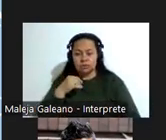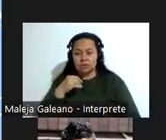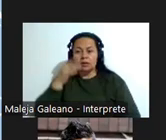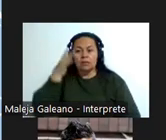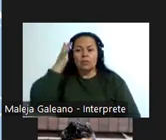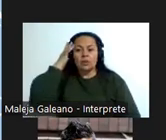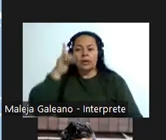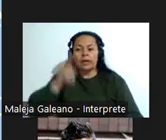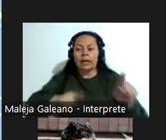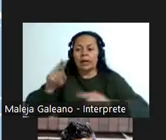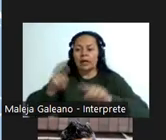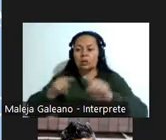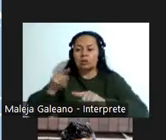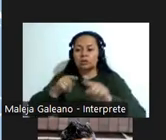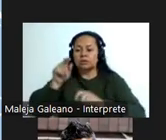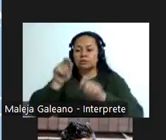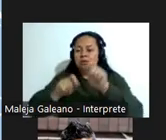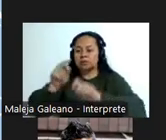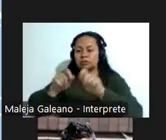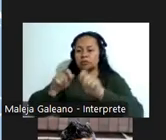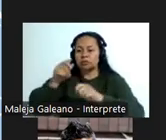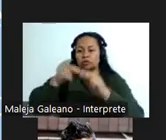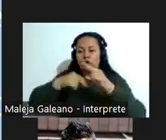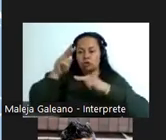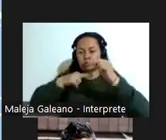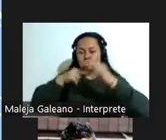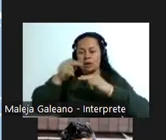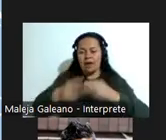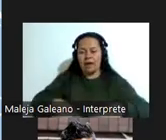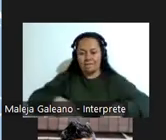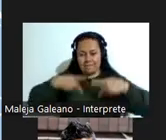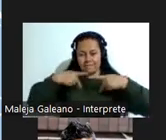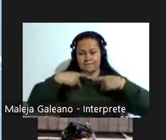muchas perspectivas las construimos es en la vida académica.